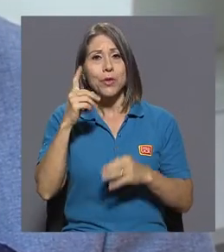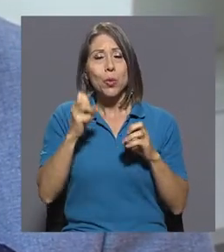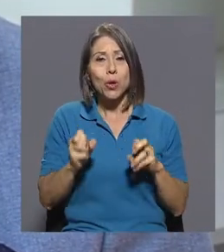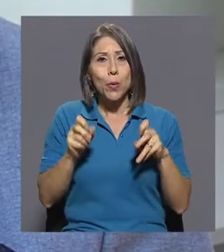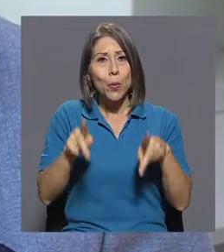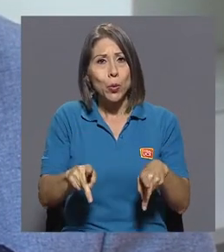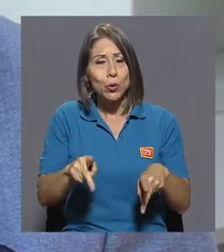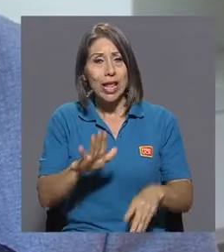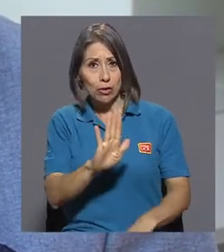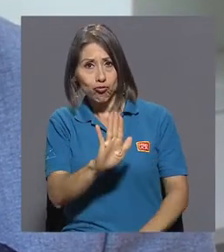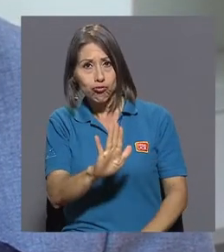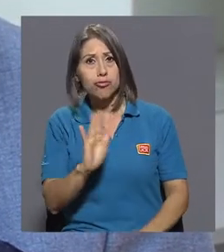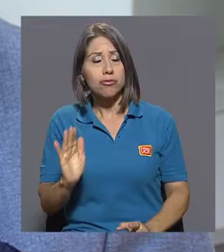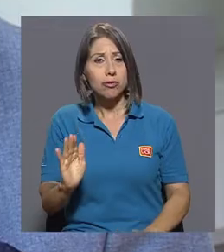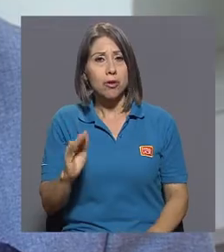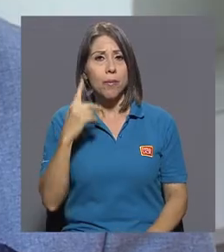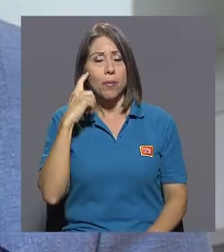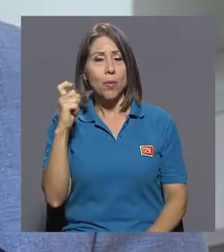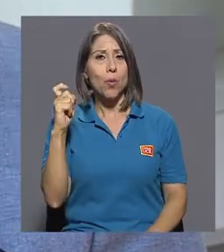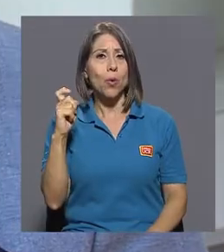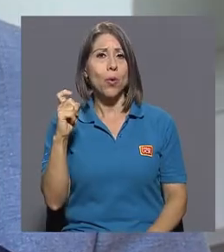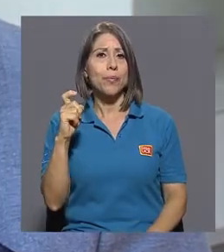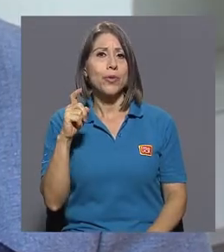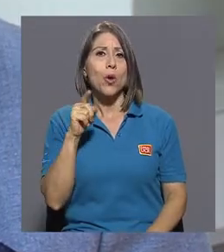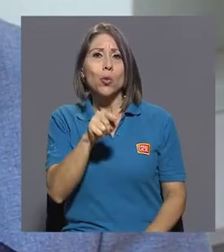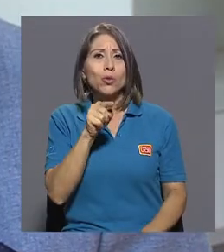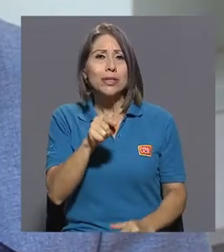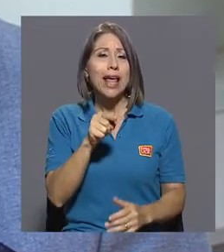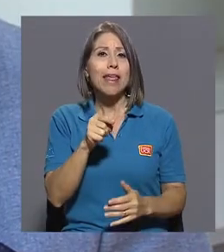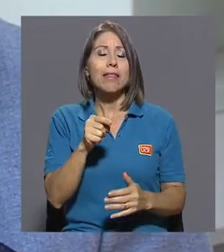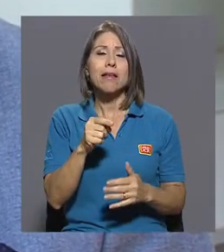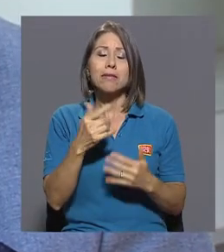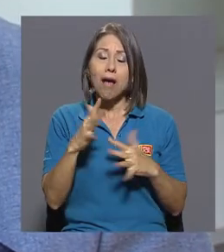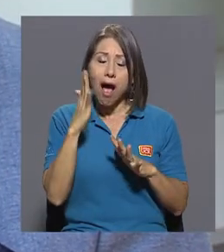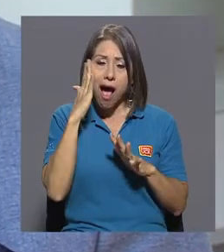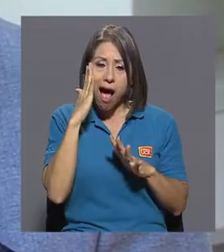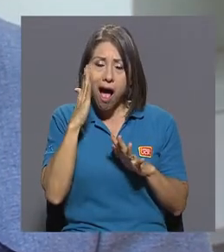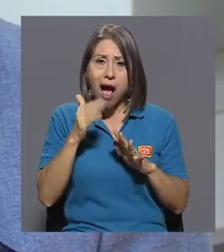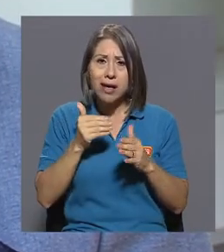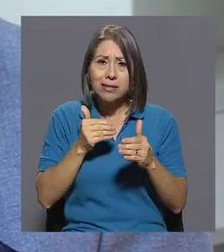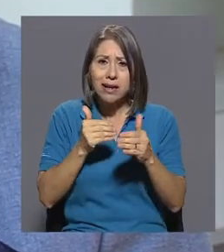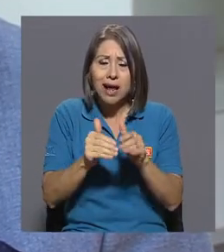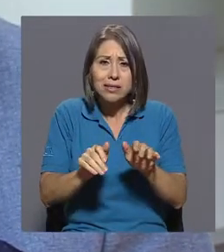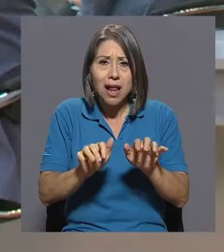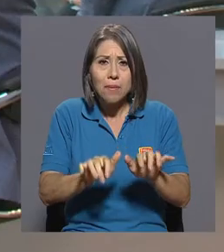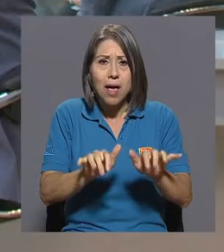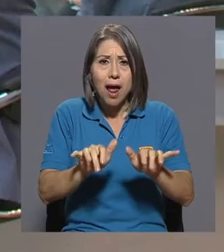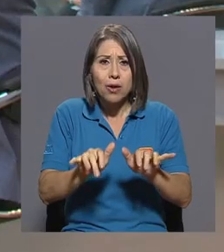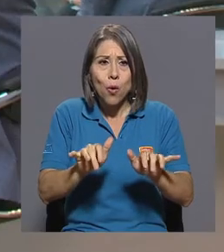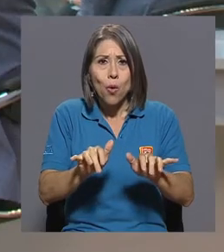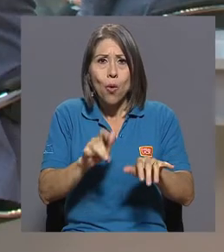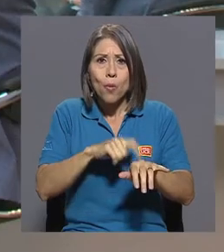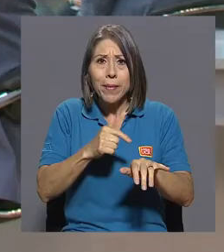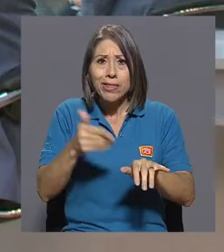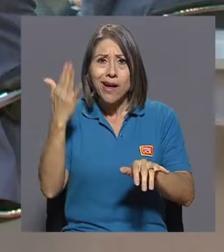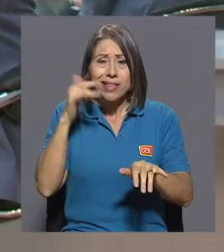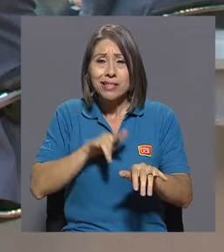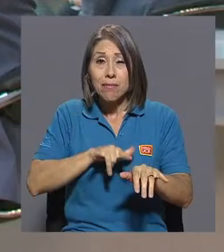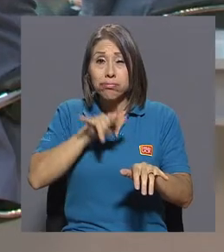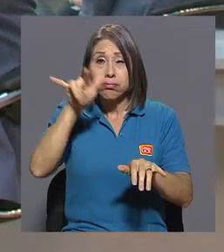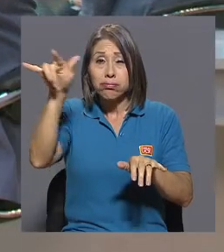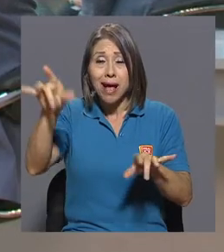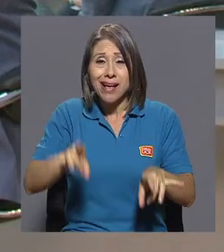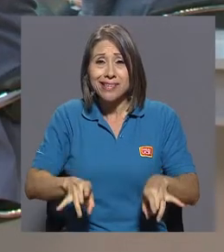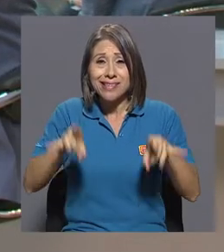usted casualmente por llegar a acercarse al piano y en un momento determinado ir hasta Australia y estar cerca de la